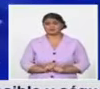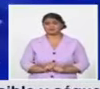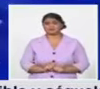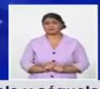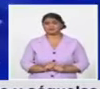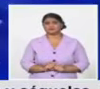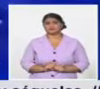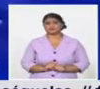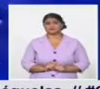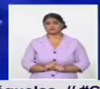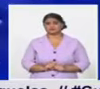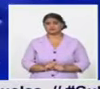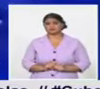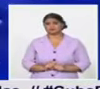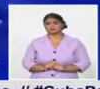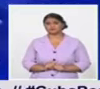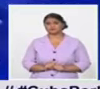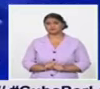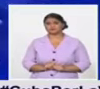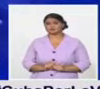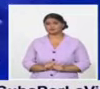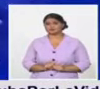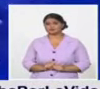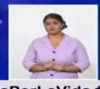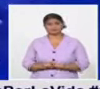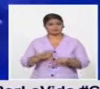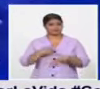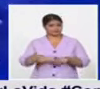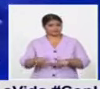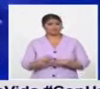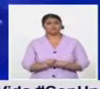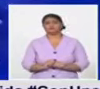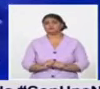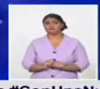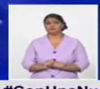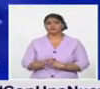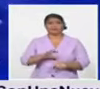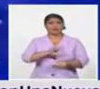territorios. Y además de eso, lo severo del cuadro clínico